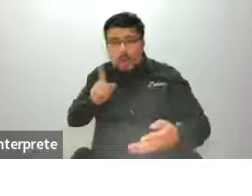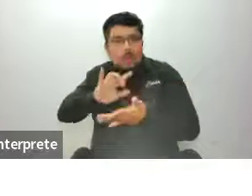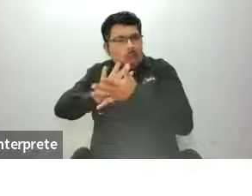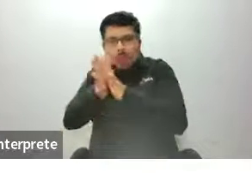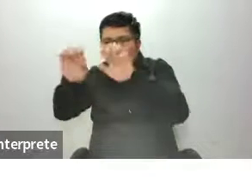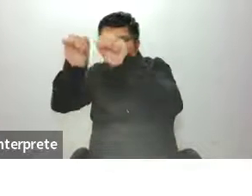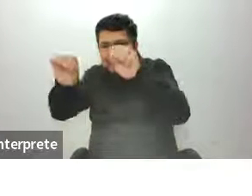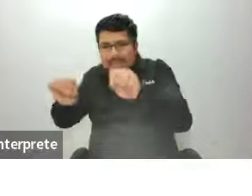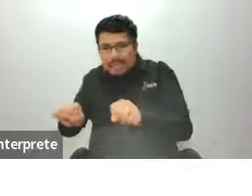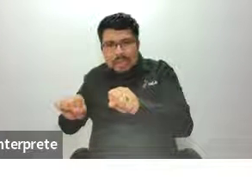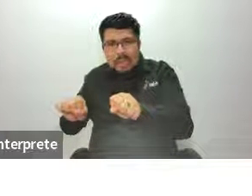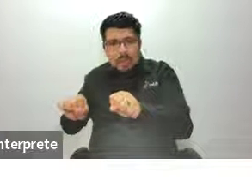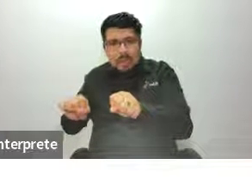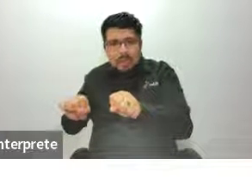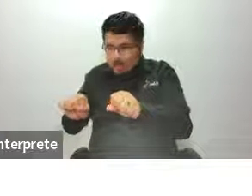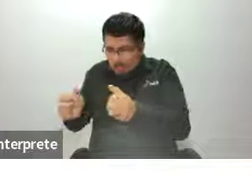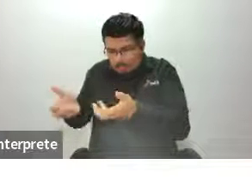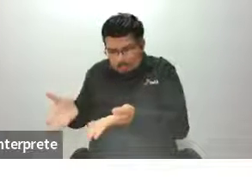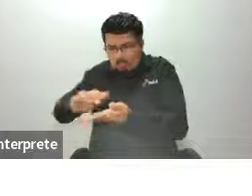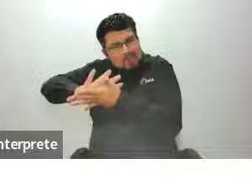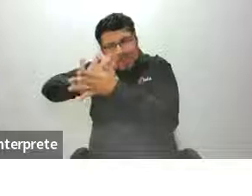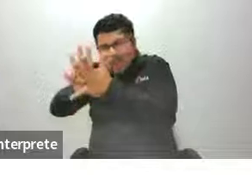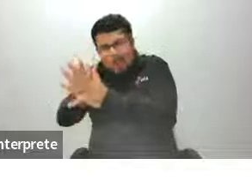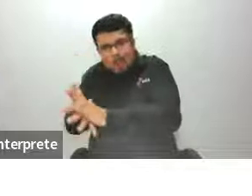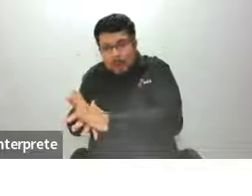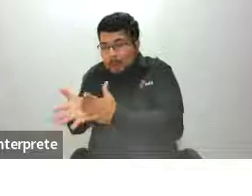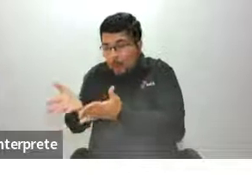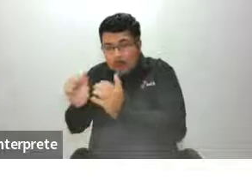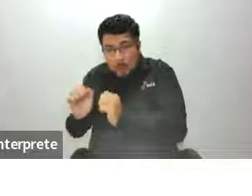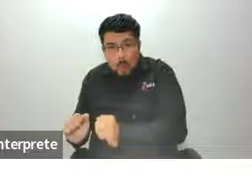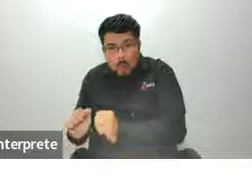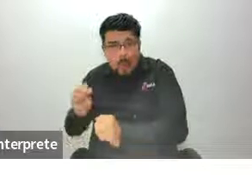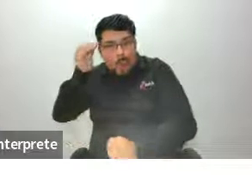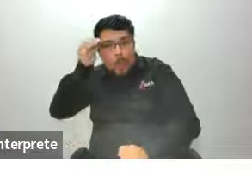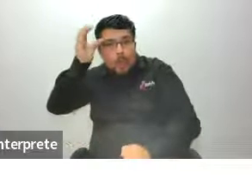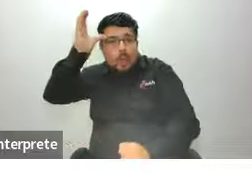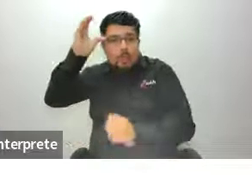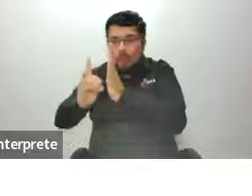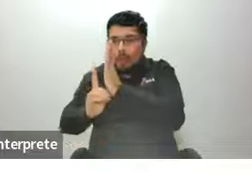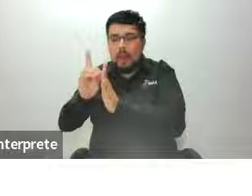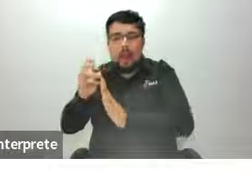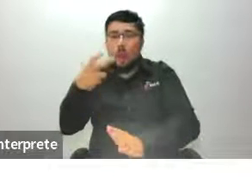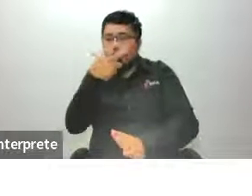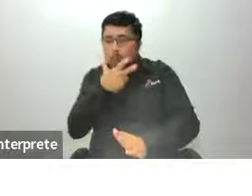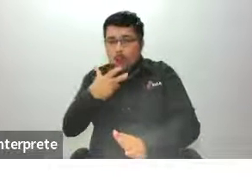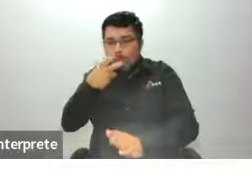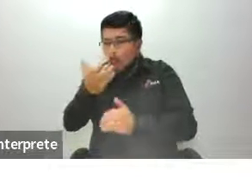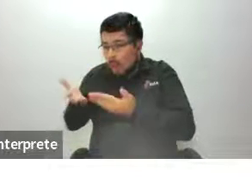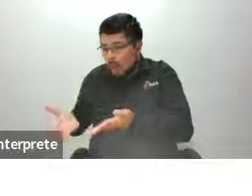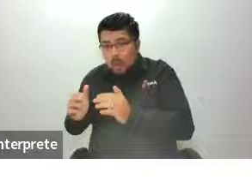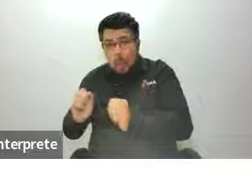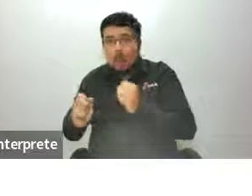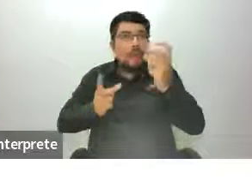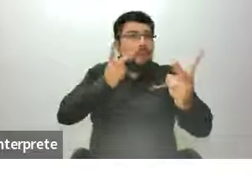cualquier tipo de lengua que sea dentro de esa modalidad, de una modalidad visual y